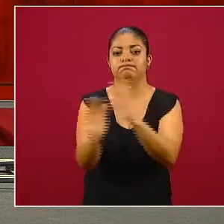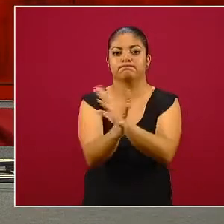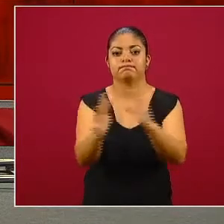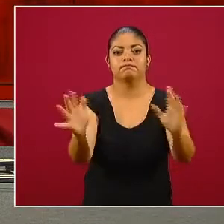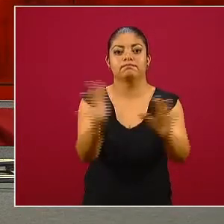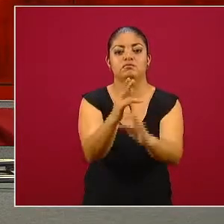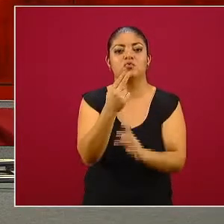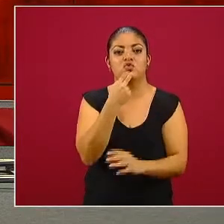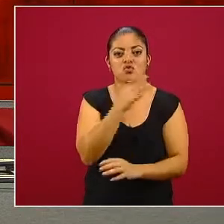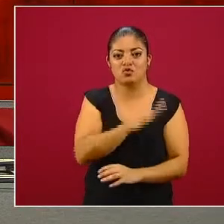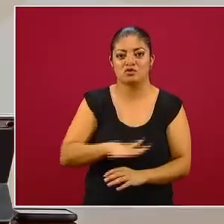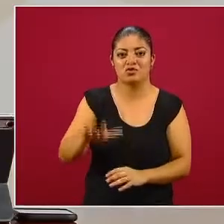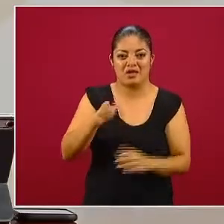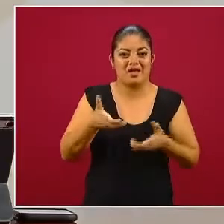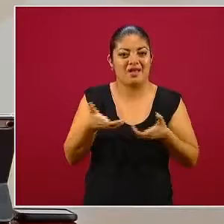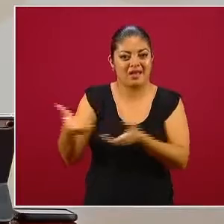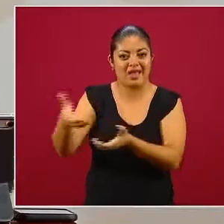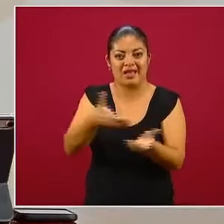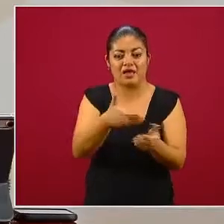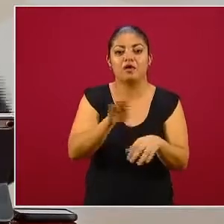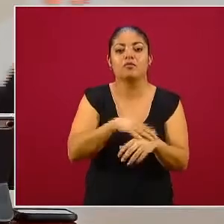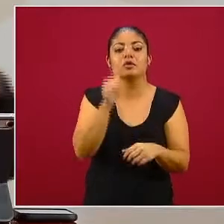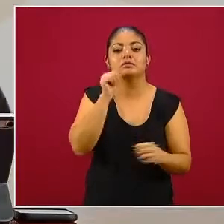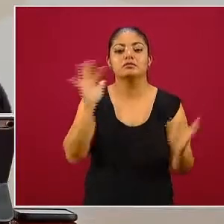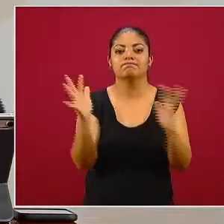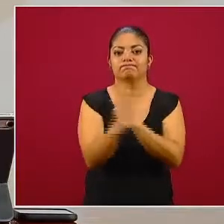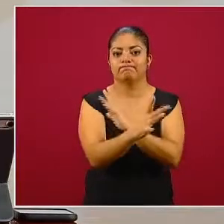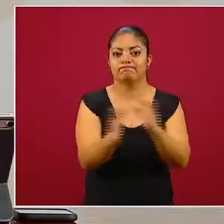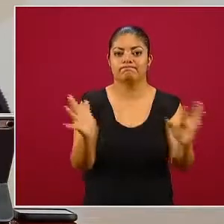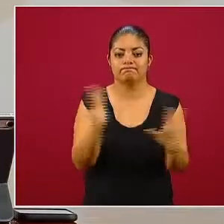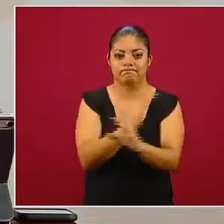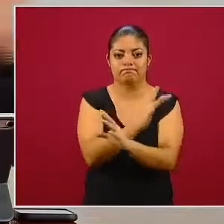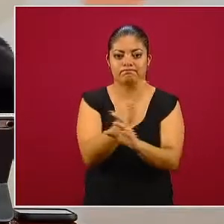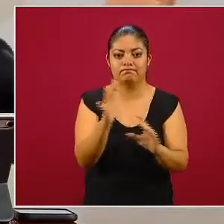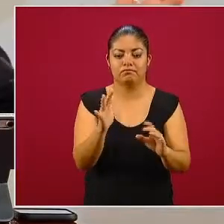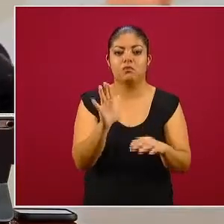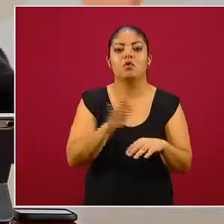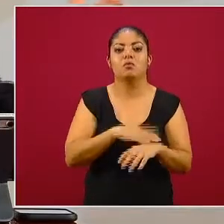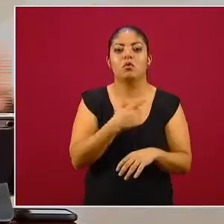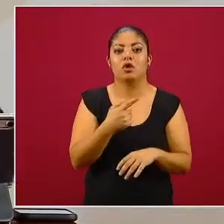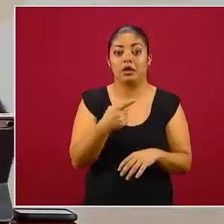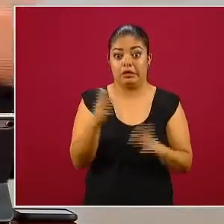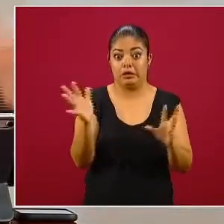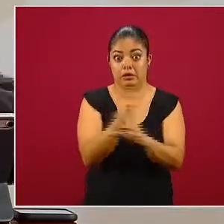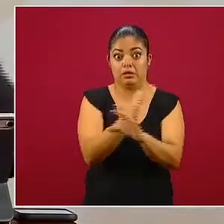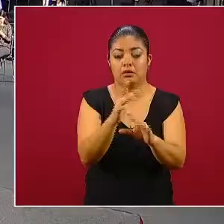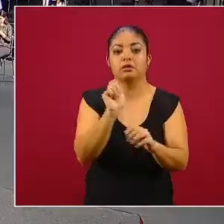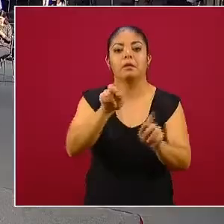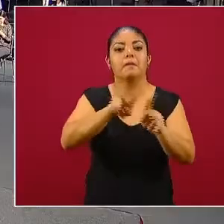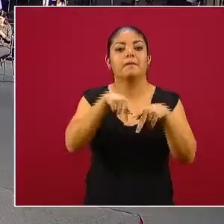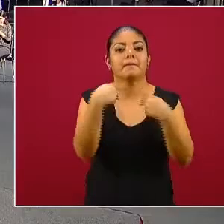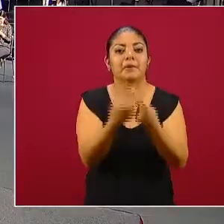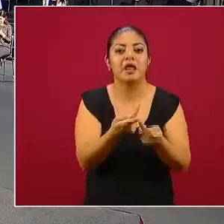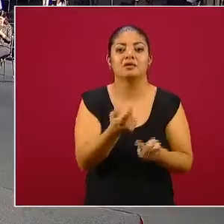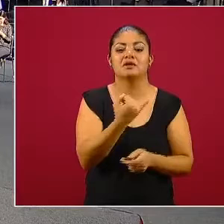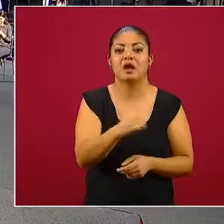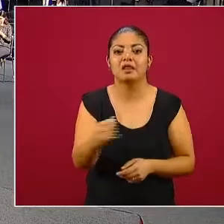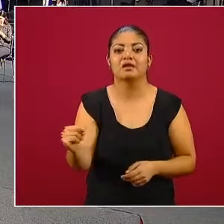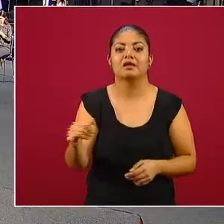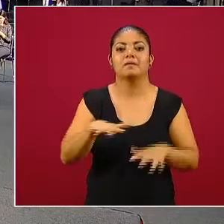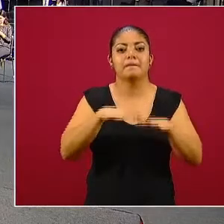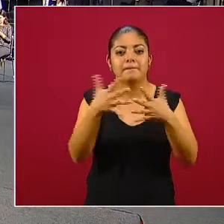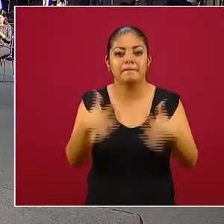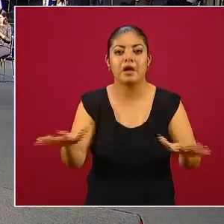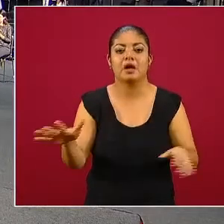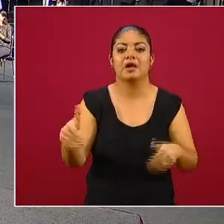del espacio público, que es donde convivimos, y el espacio público es prácticamente todo lo demás: plazas, jardines, playas,